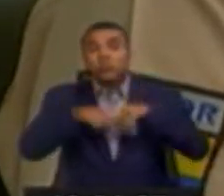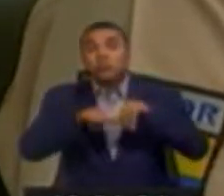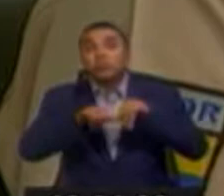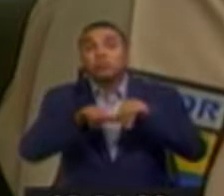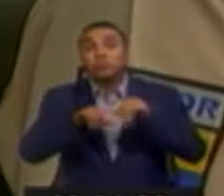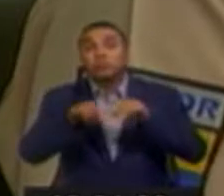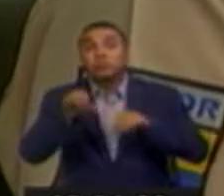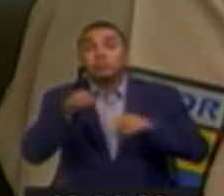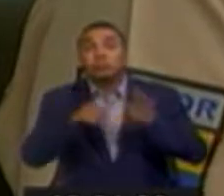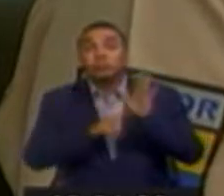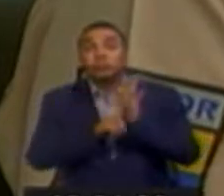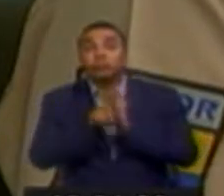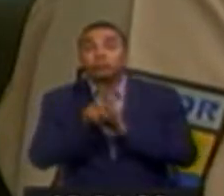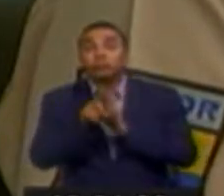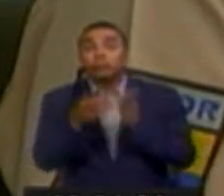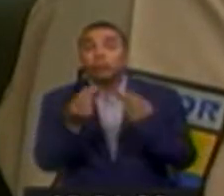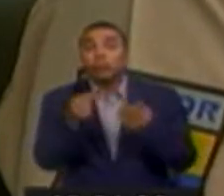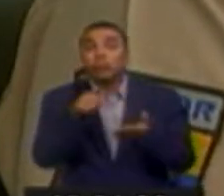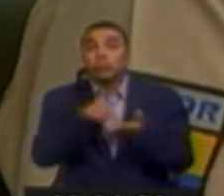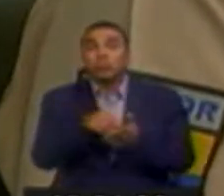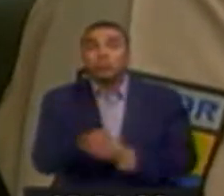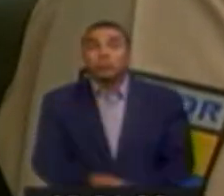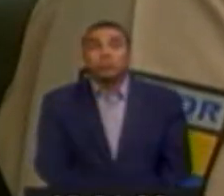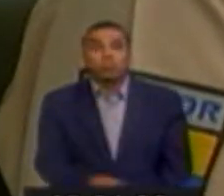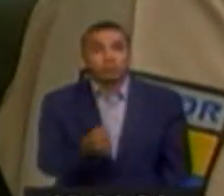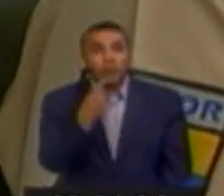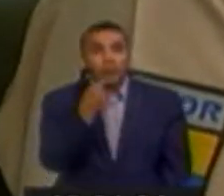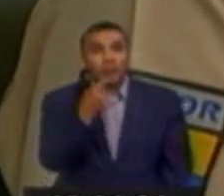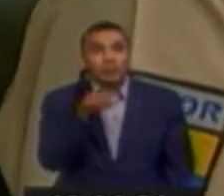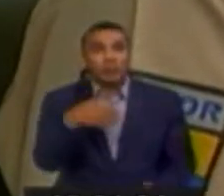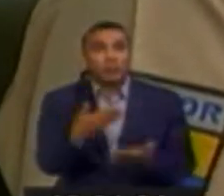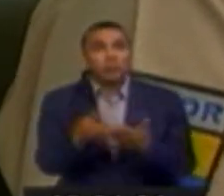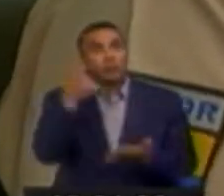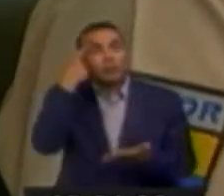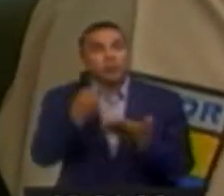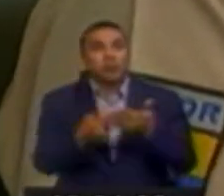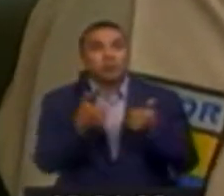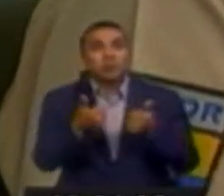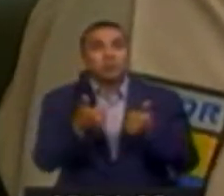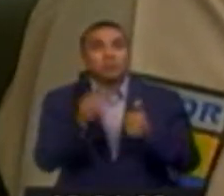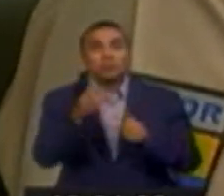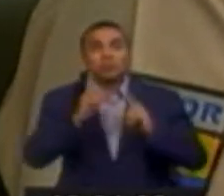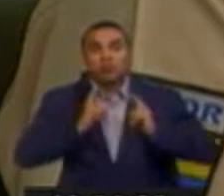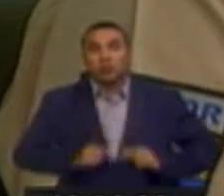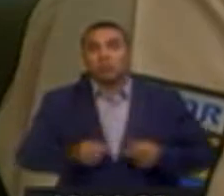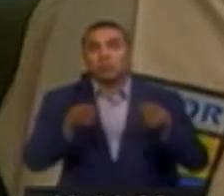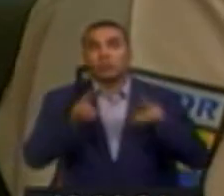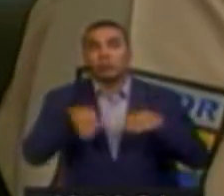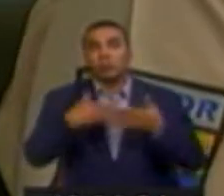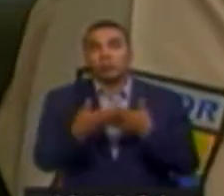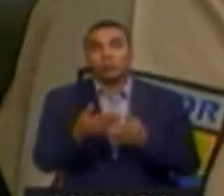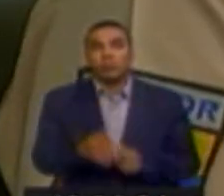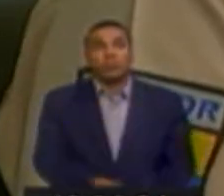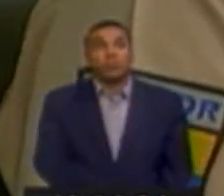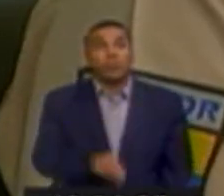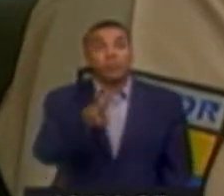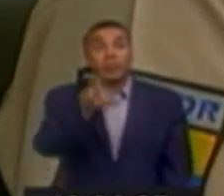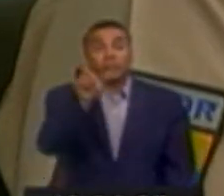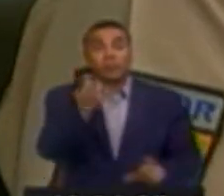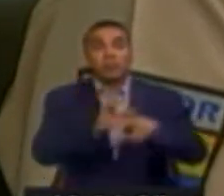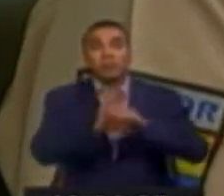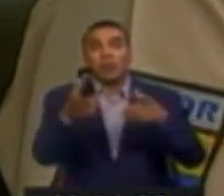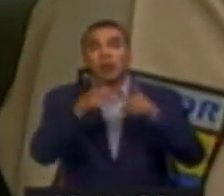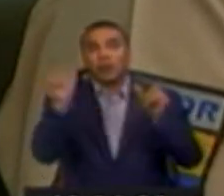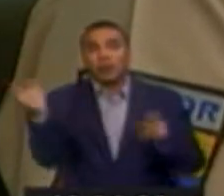evolución constante médica en procura del bienestar tanto de su salud como de su integridad. Tres de ellos ya han sido dados de